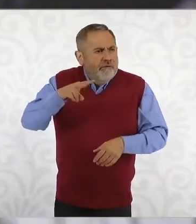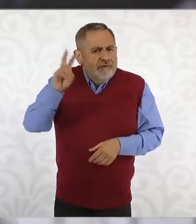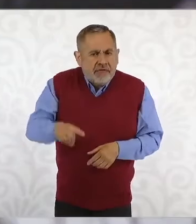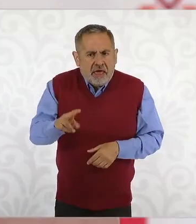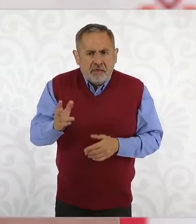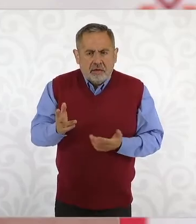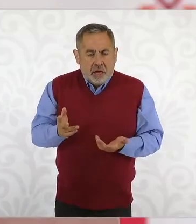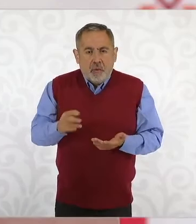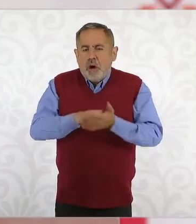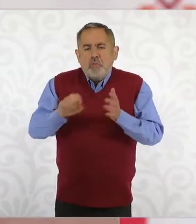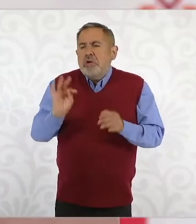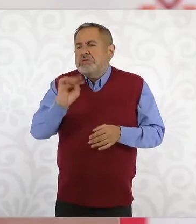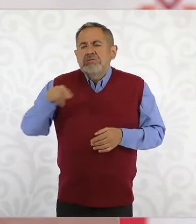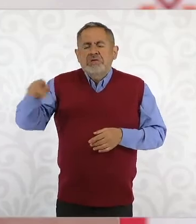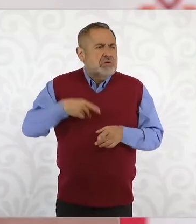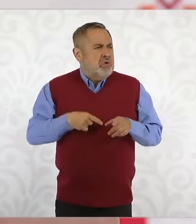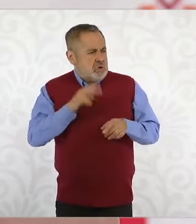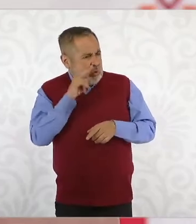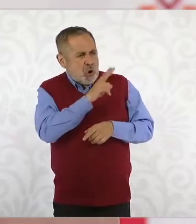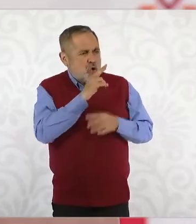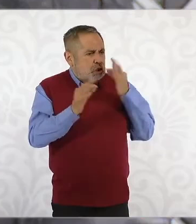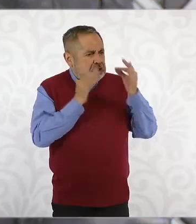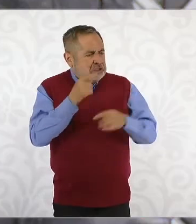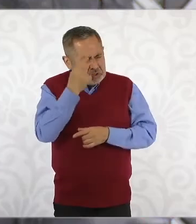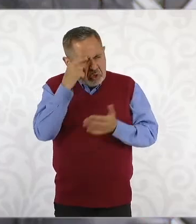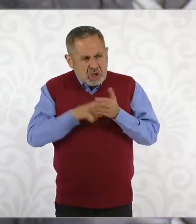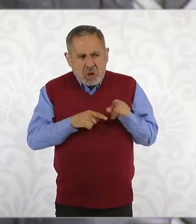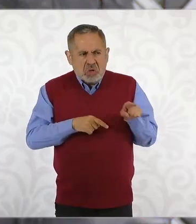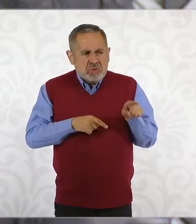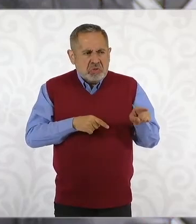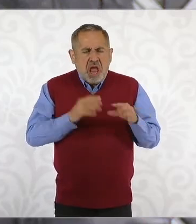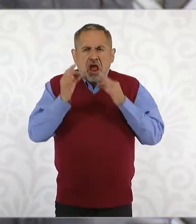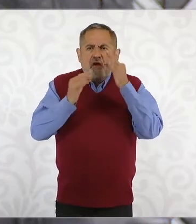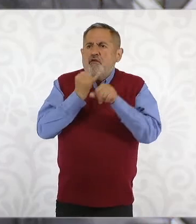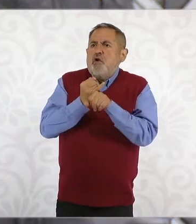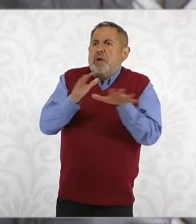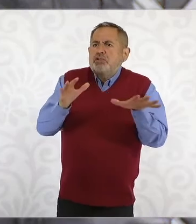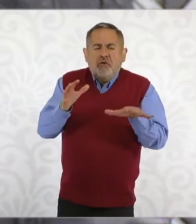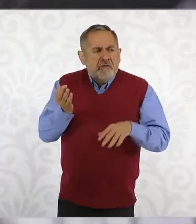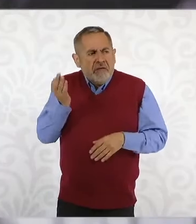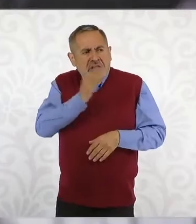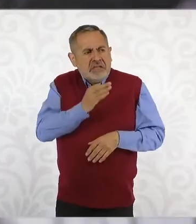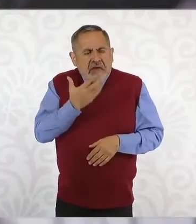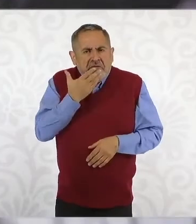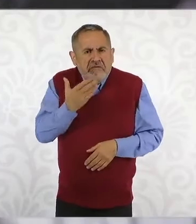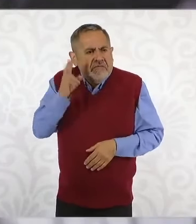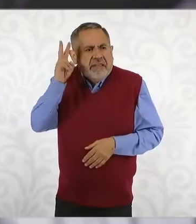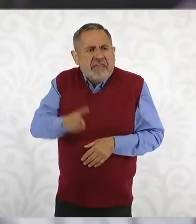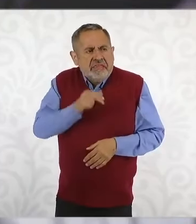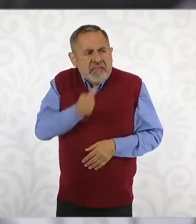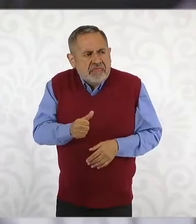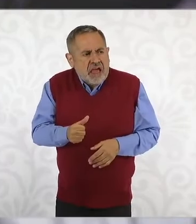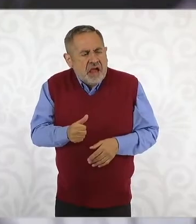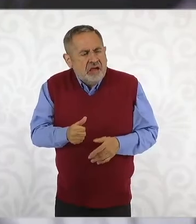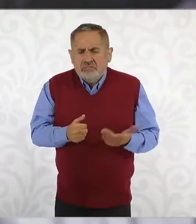este noticiero tal contenido contenía información no veraz y entonces que inicie